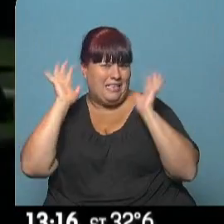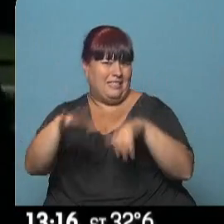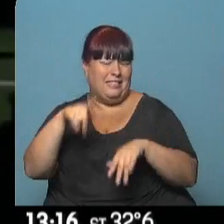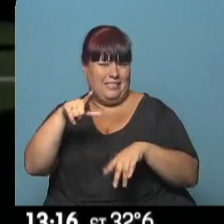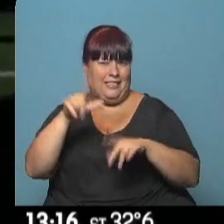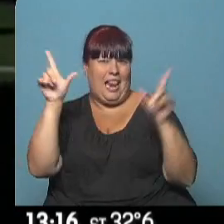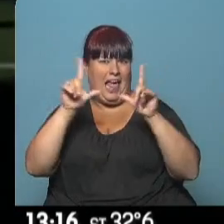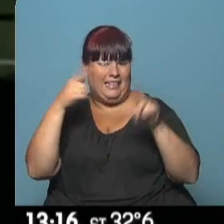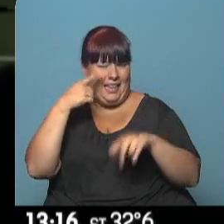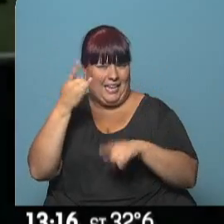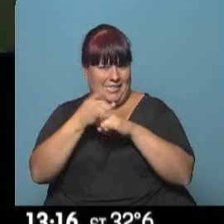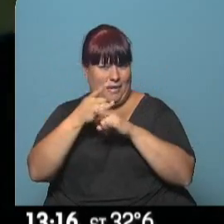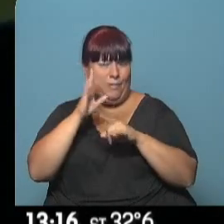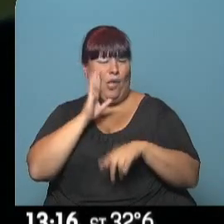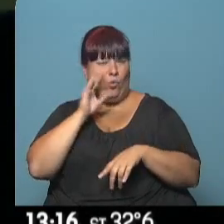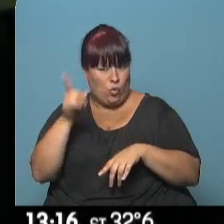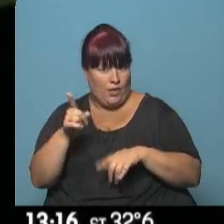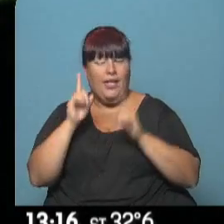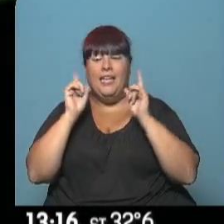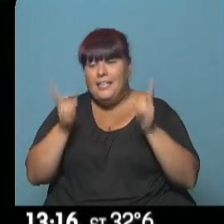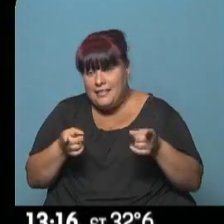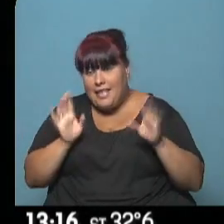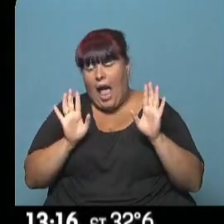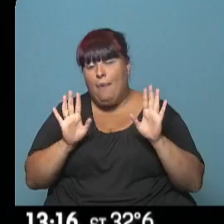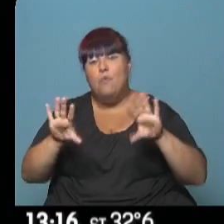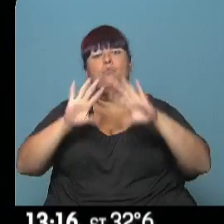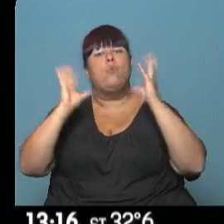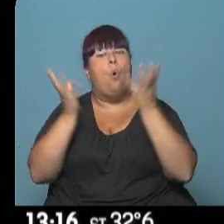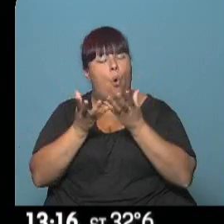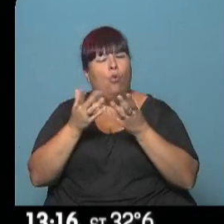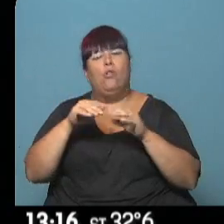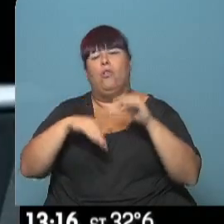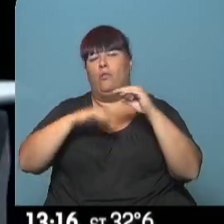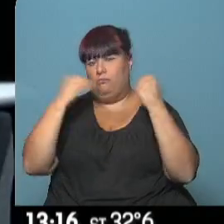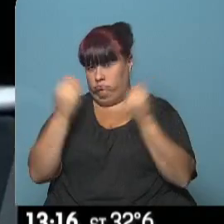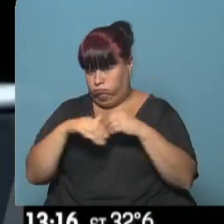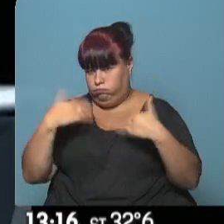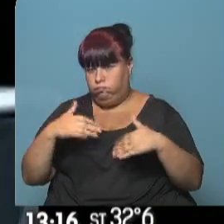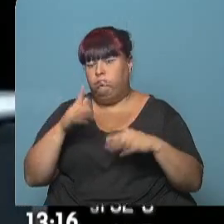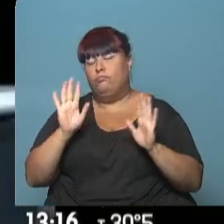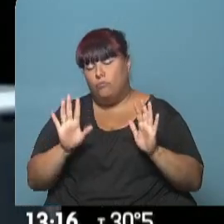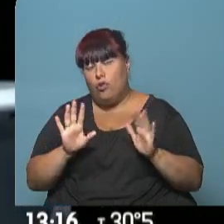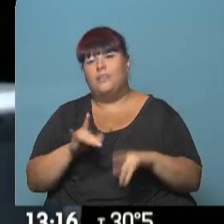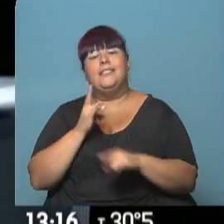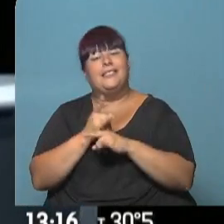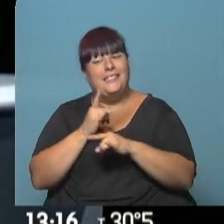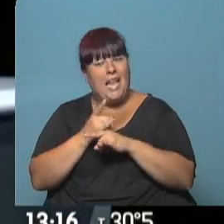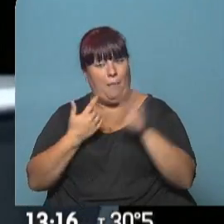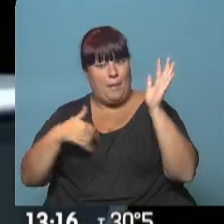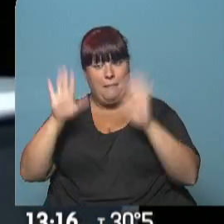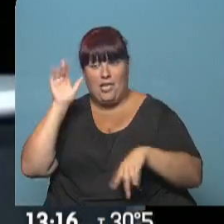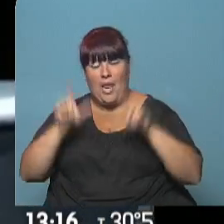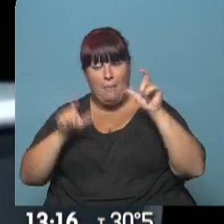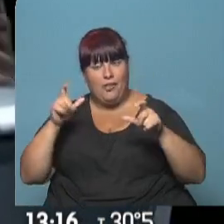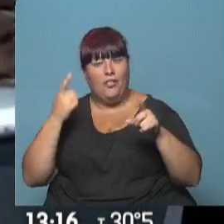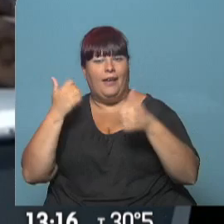a nivel televisivo que tiene los Estados Unidos. Incluso te diría que el mundo se registra en unos niveles impresionantes. Entonces, siempre la mayoría de los artistas